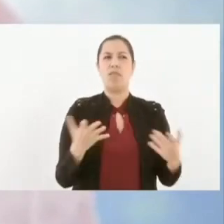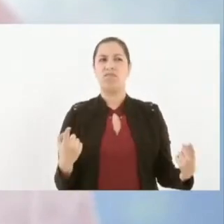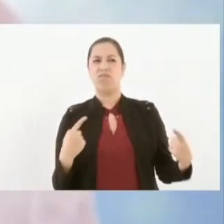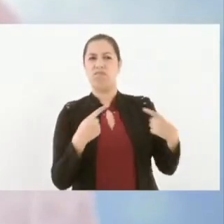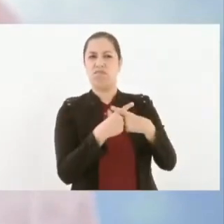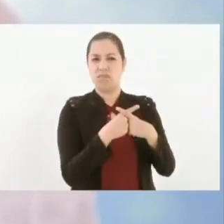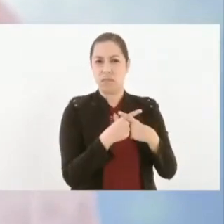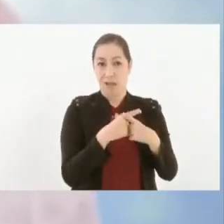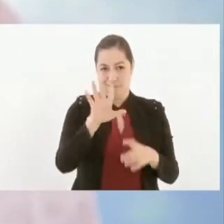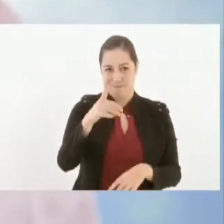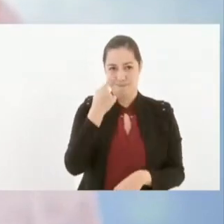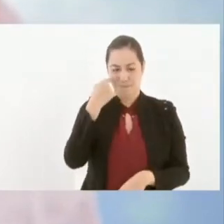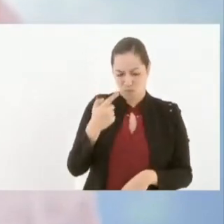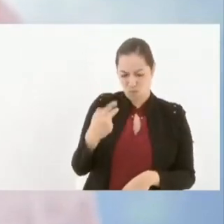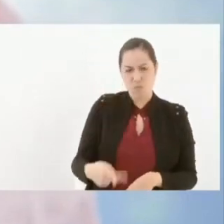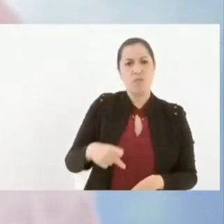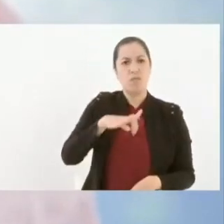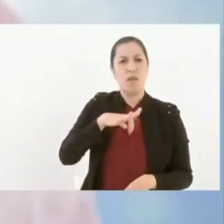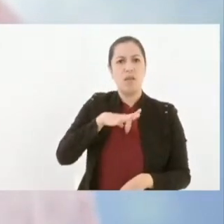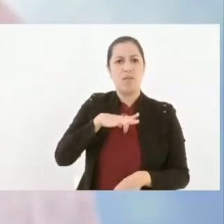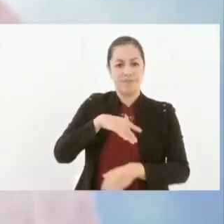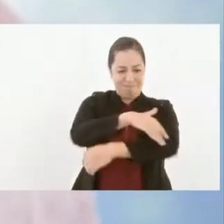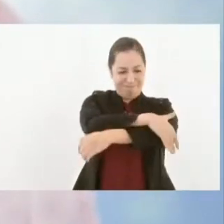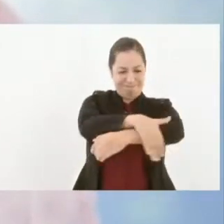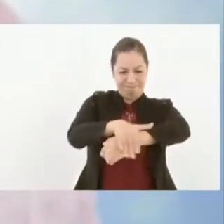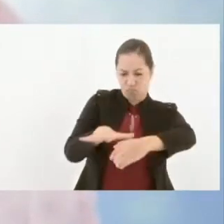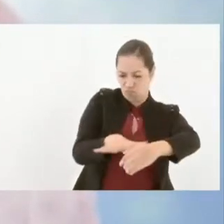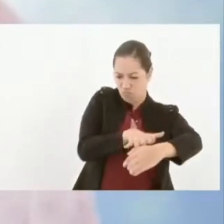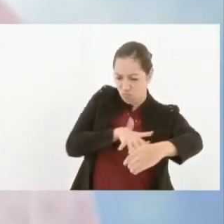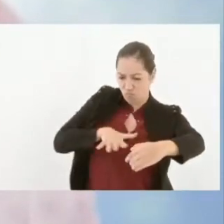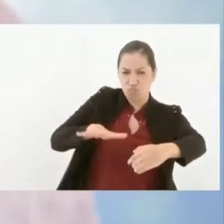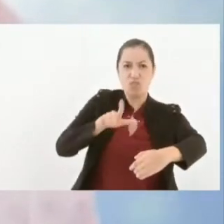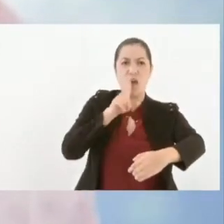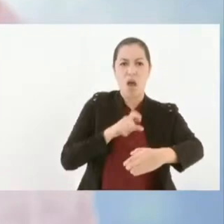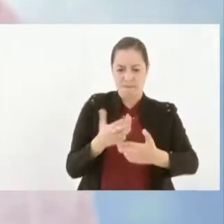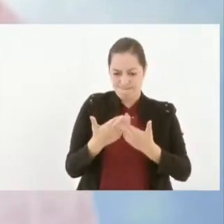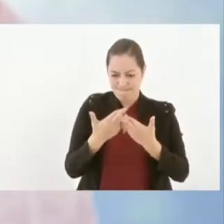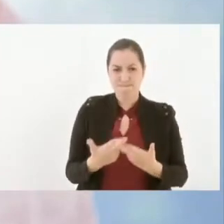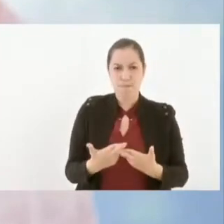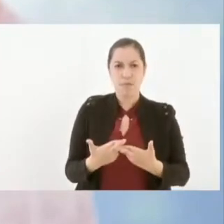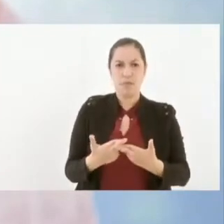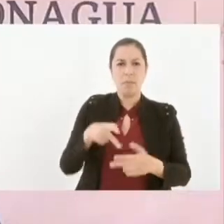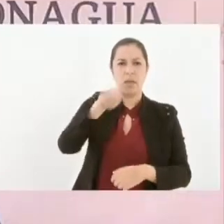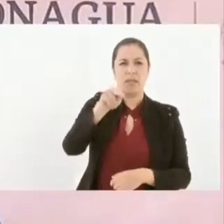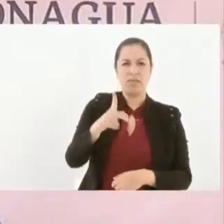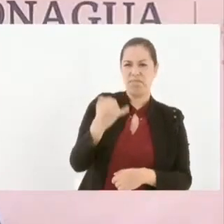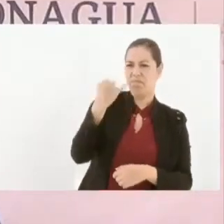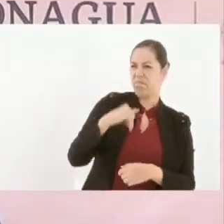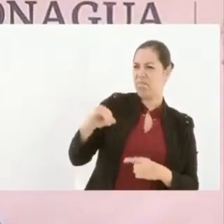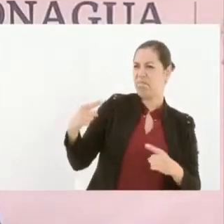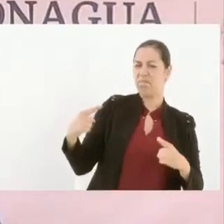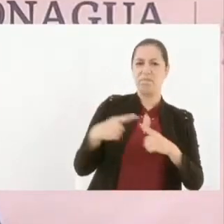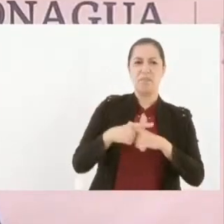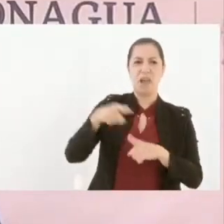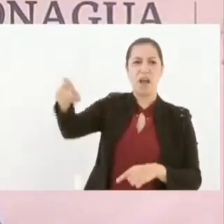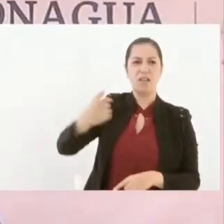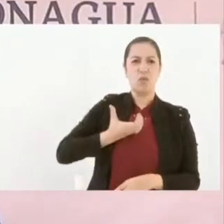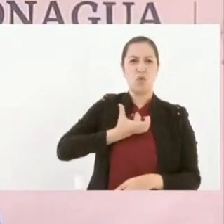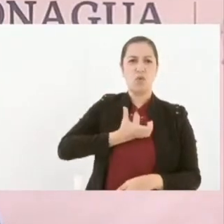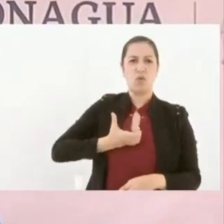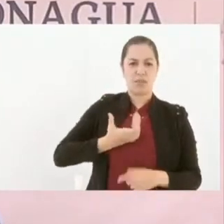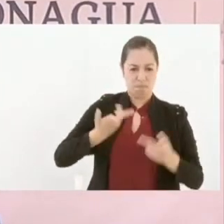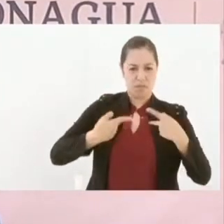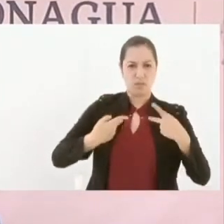que se tenga aquí la presa y que la gente de Concordia no tenga agua. Entonces yo quiero hacer aquí el